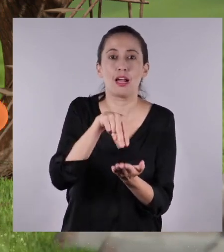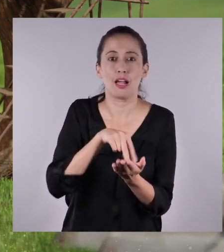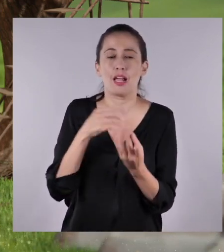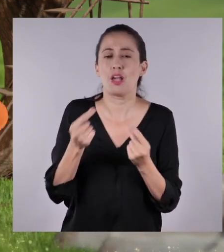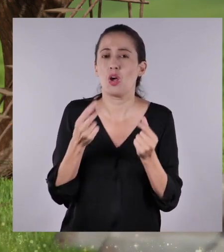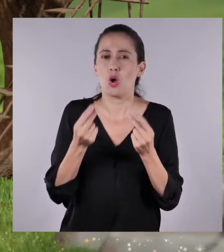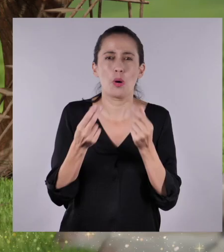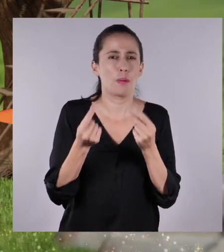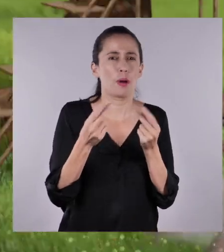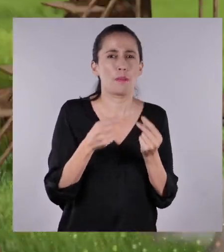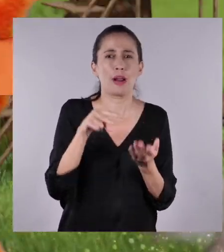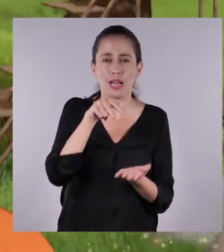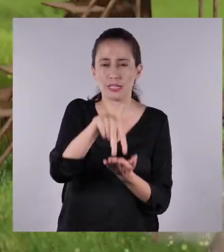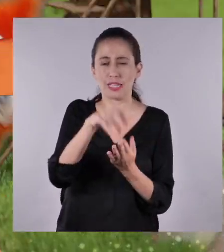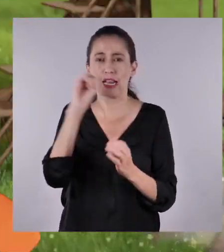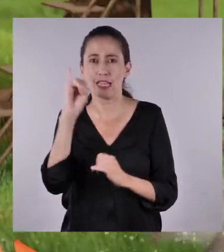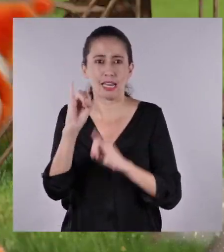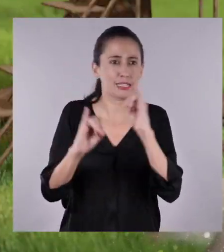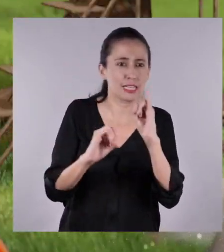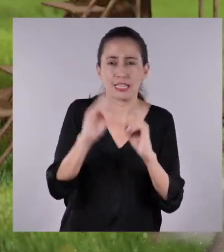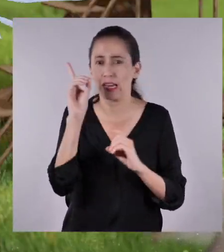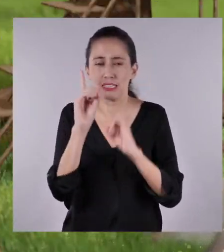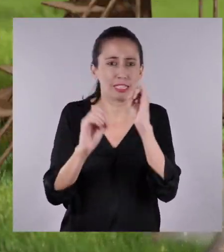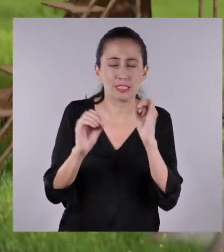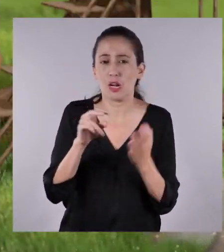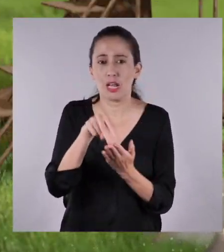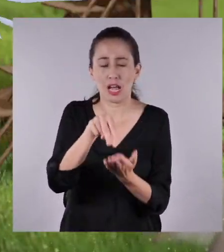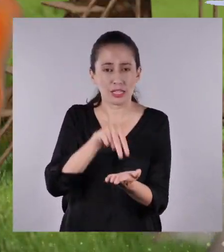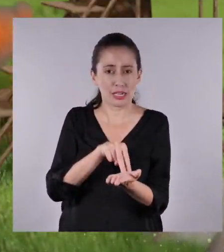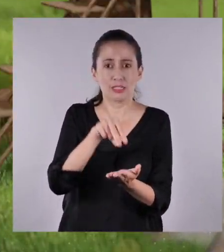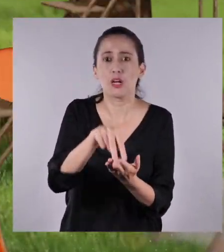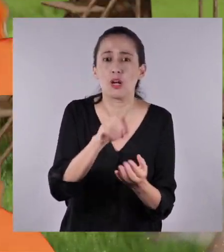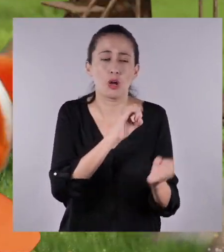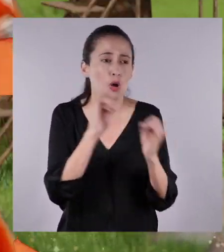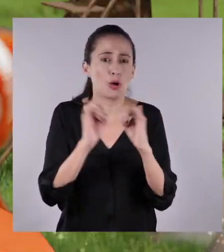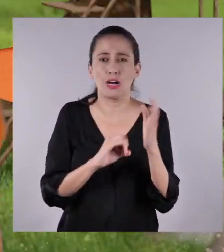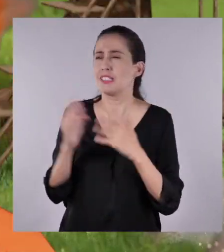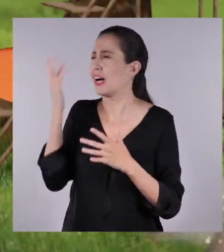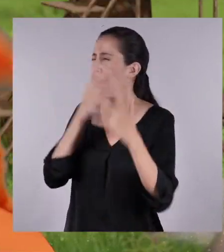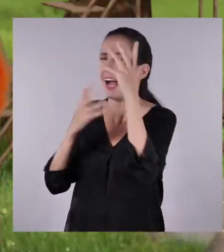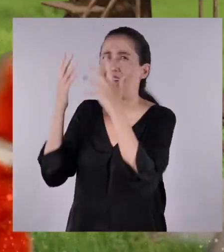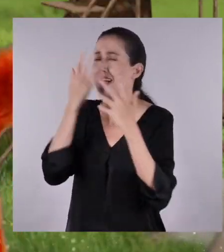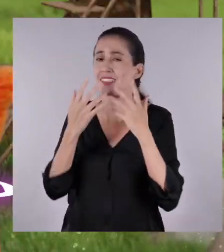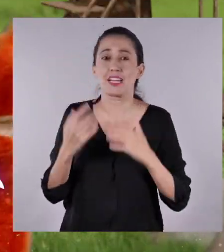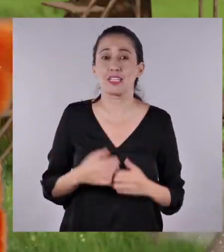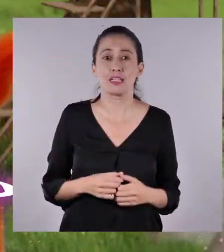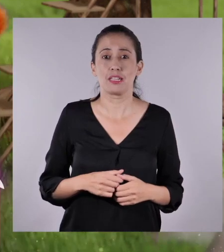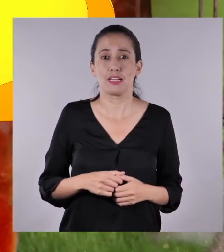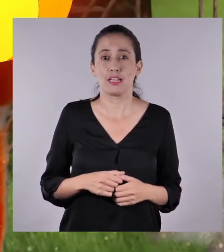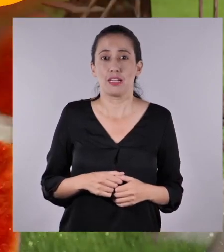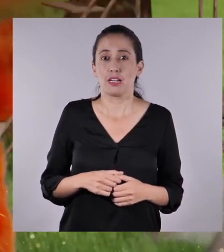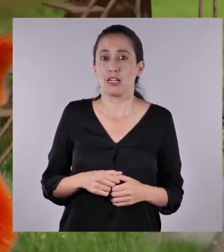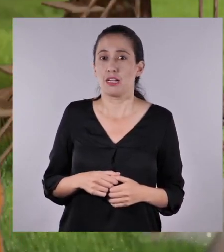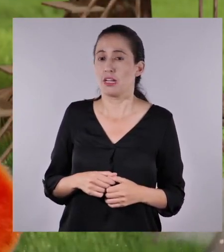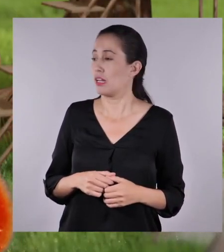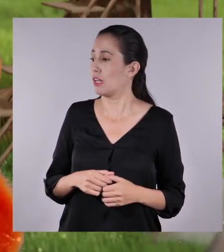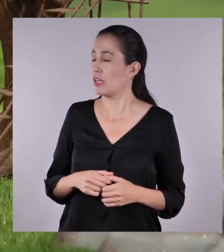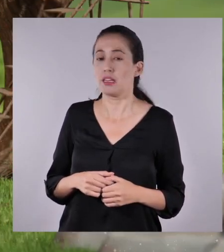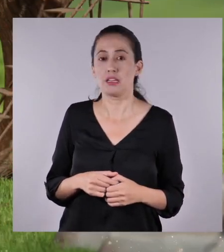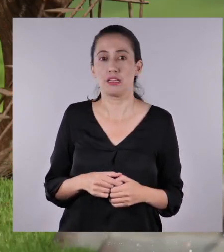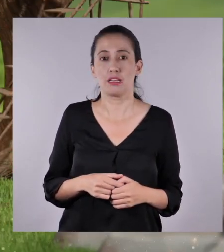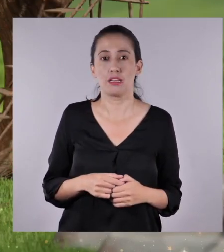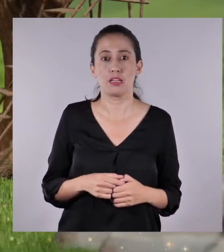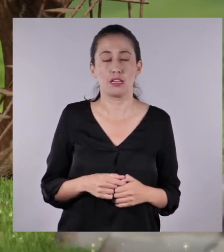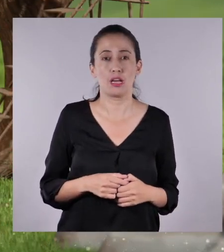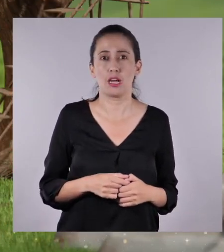saltos. Vamos, Boris, otra vez. Deslizémonos, izquierda, derecha, muy bien. Salto, adelante, atrás, vamos, Boris, vamos, Boris.